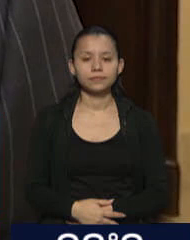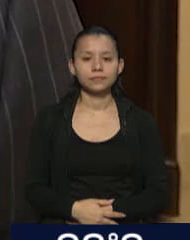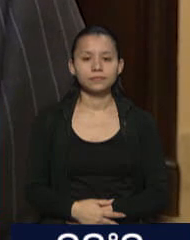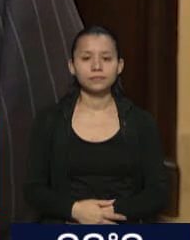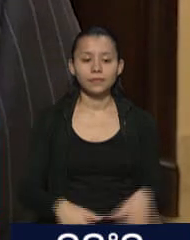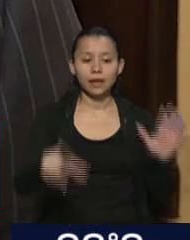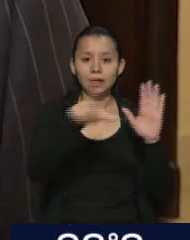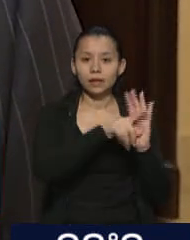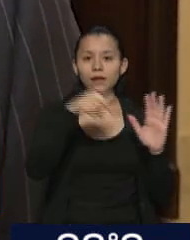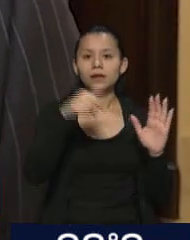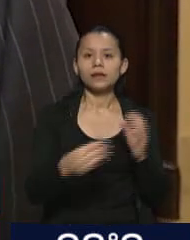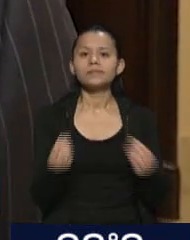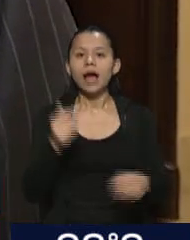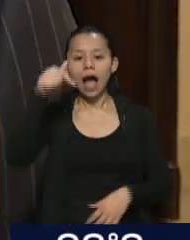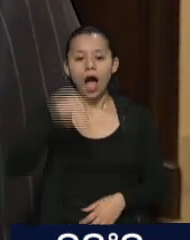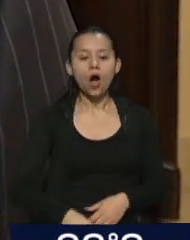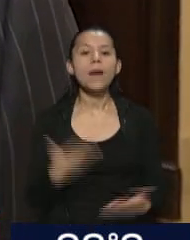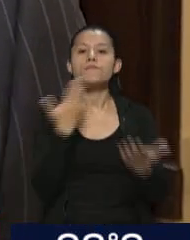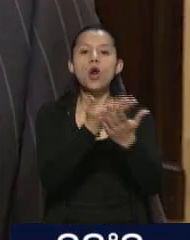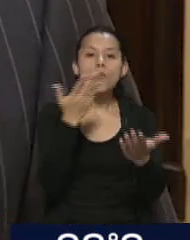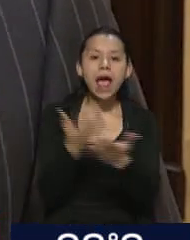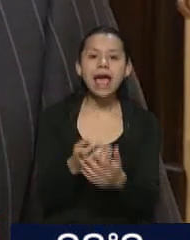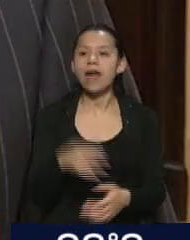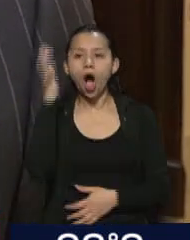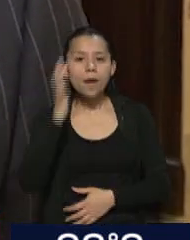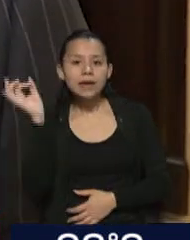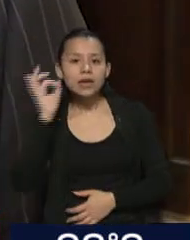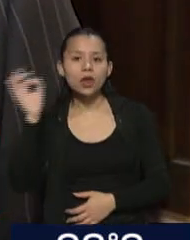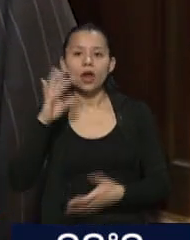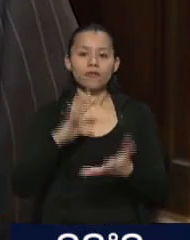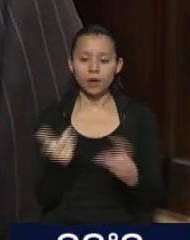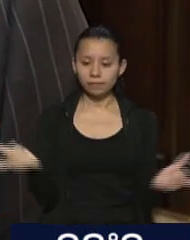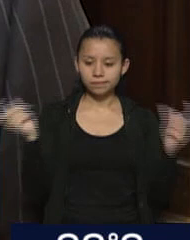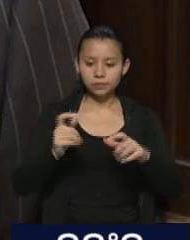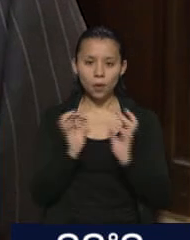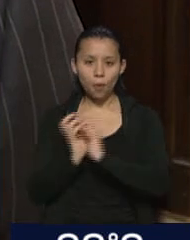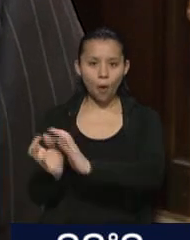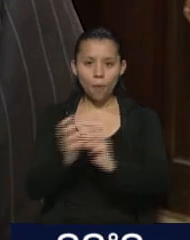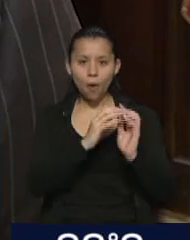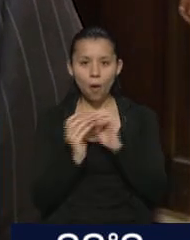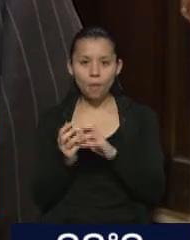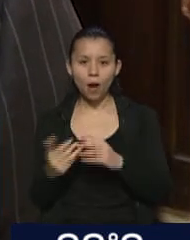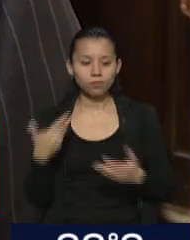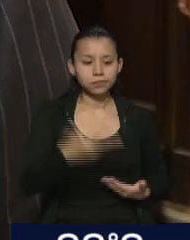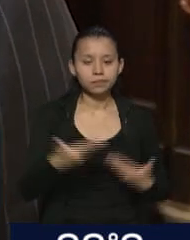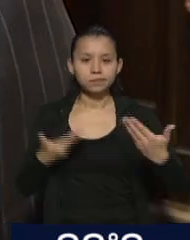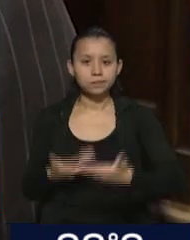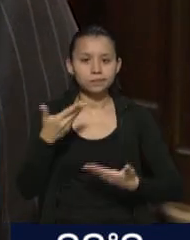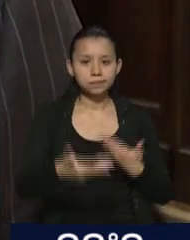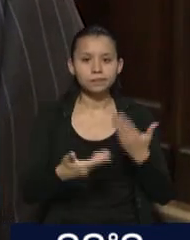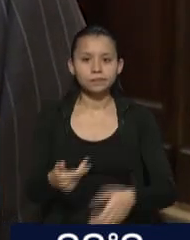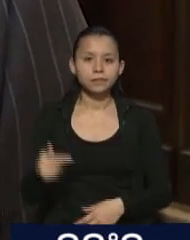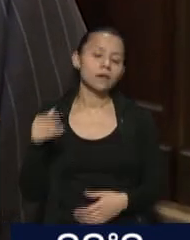dan propuestas, se consensúa, se piden opiniones, se llama una mesa de opiniones y ronda de consulta mínimamente con